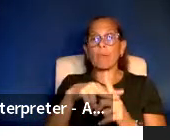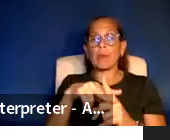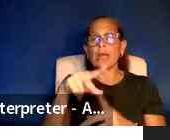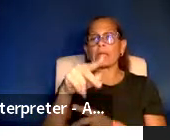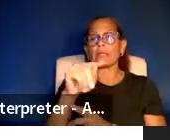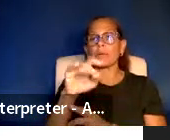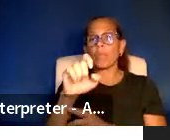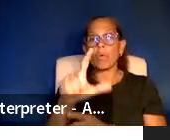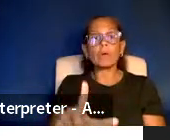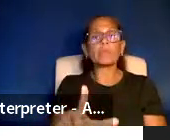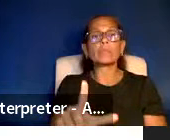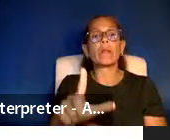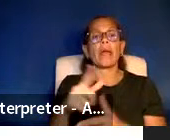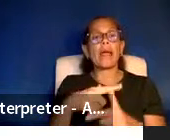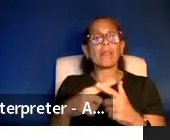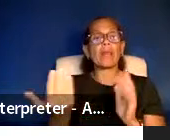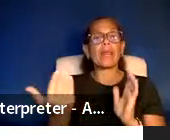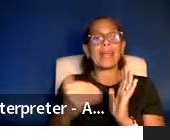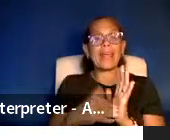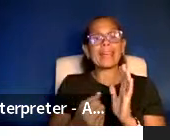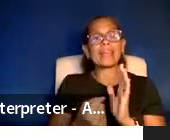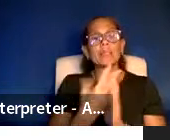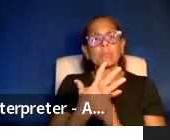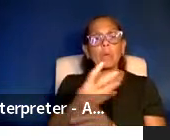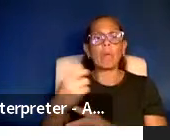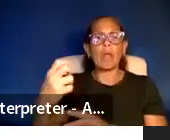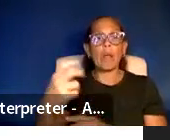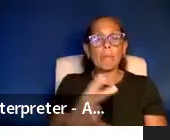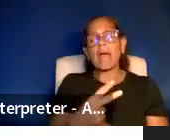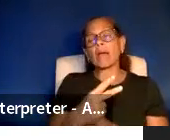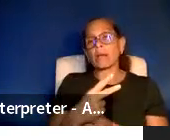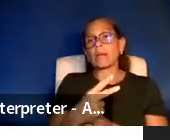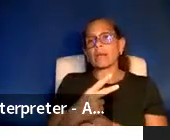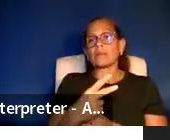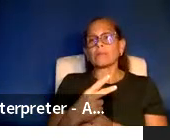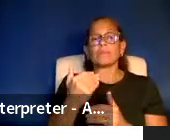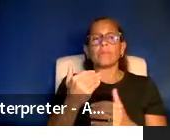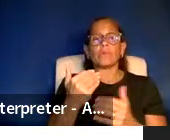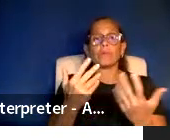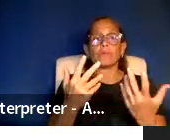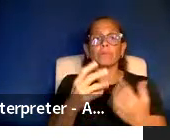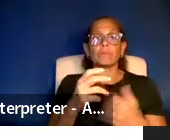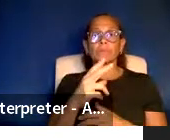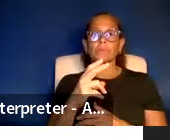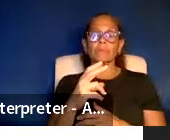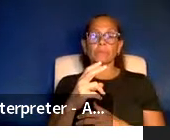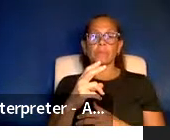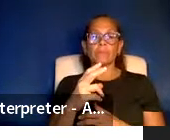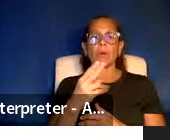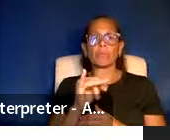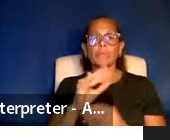again, we'll be coming back out for events for Co-op City and Hunts Point. Next slide, please.